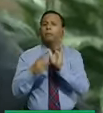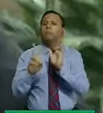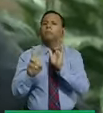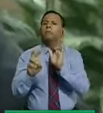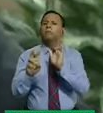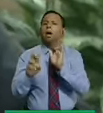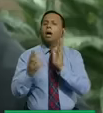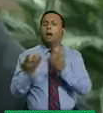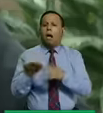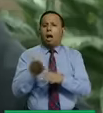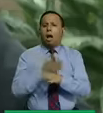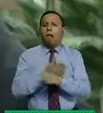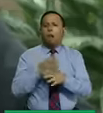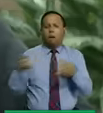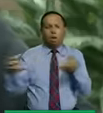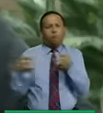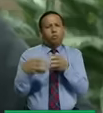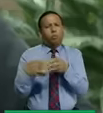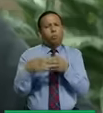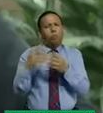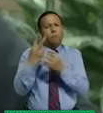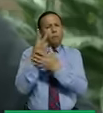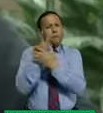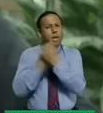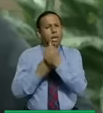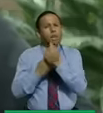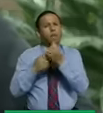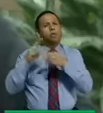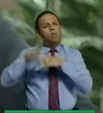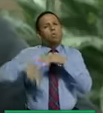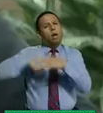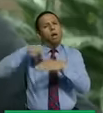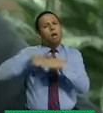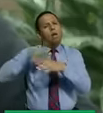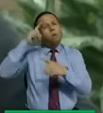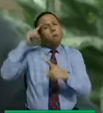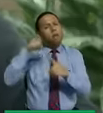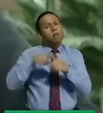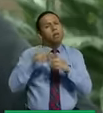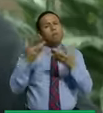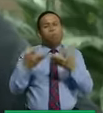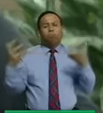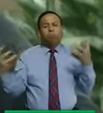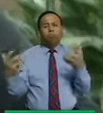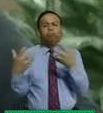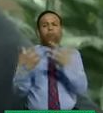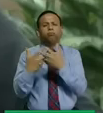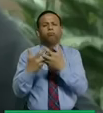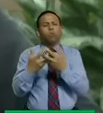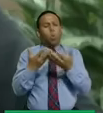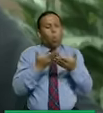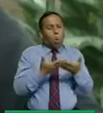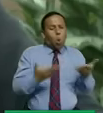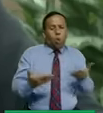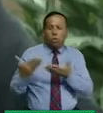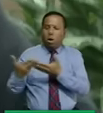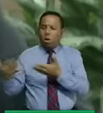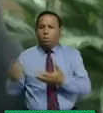establece la Comisión Binacional para la Gestión Integrada de los Recursos Hídricos de las